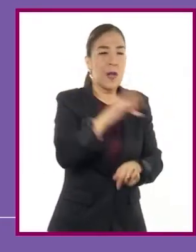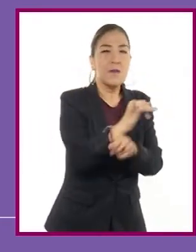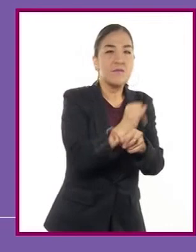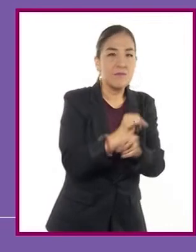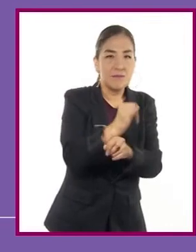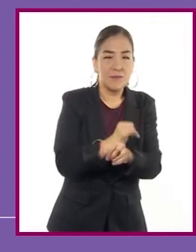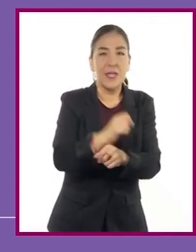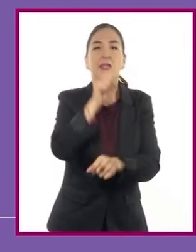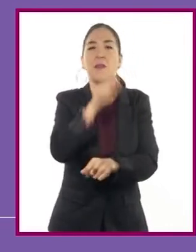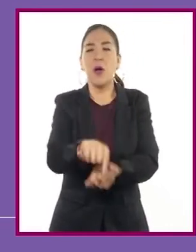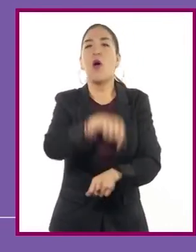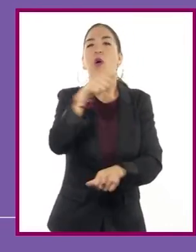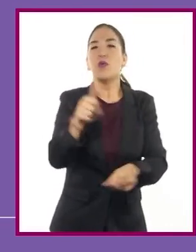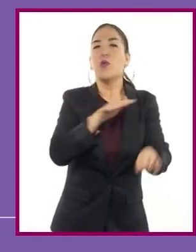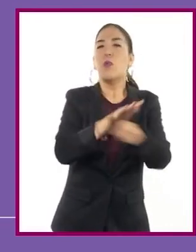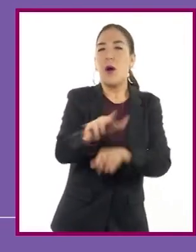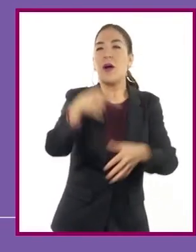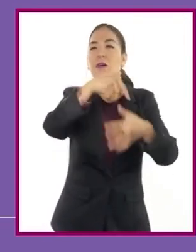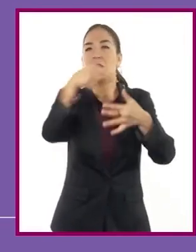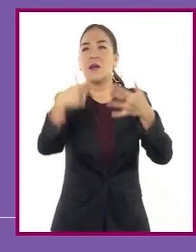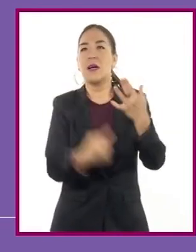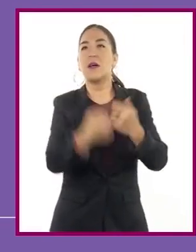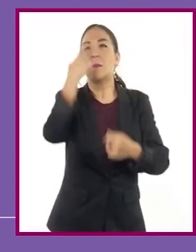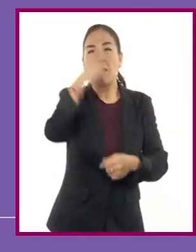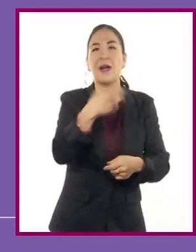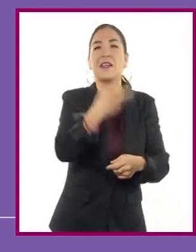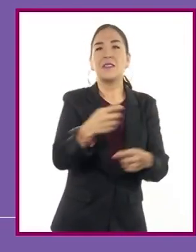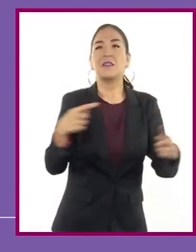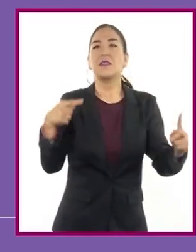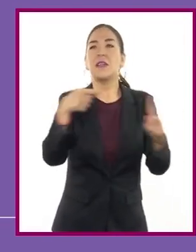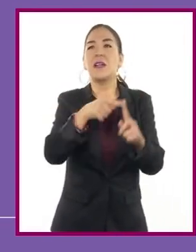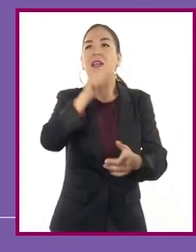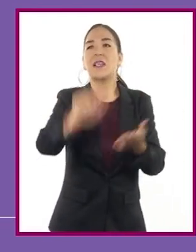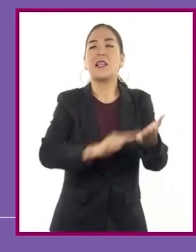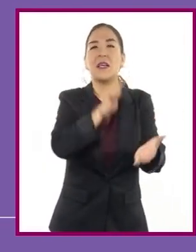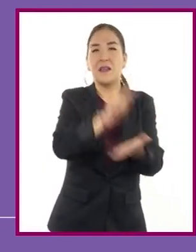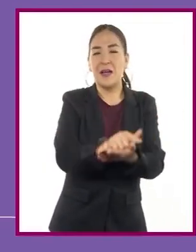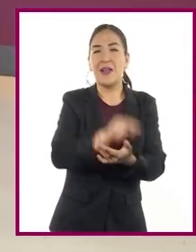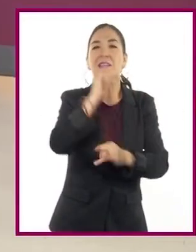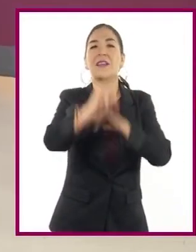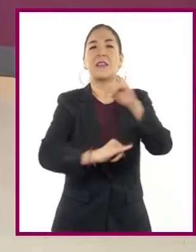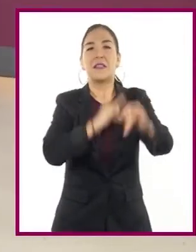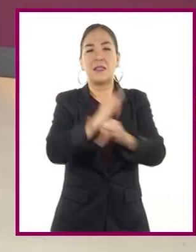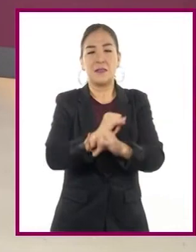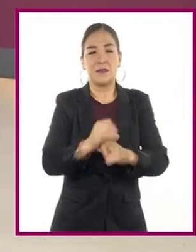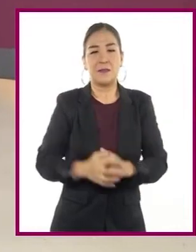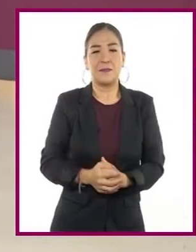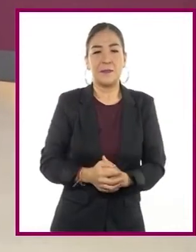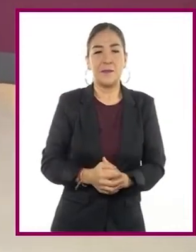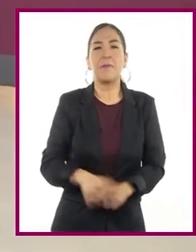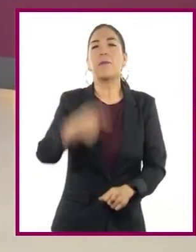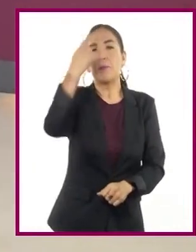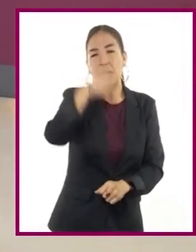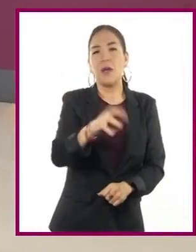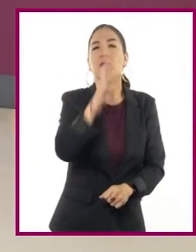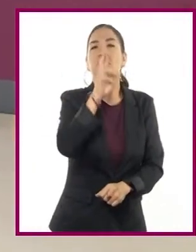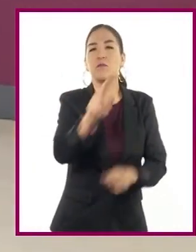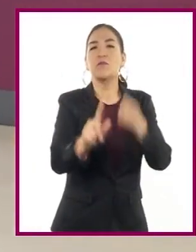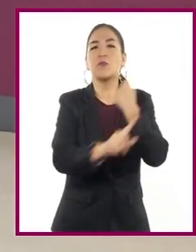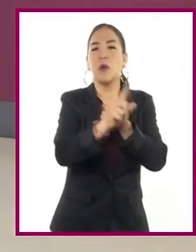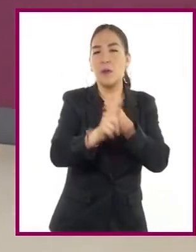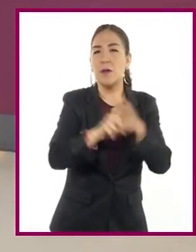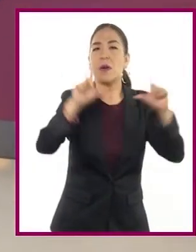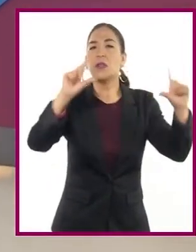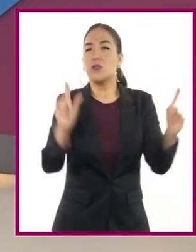investigar qué otros instrumentos forman parte del marco legal internacional. Para la resolución de